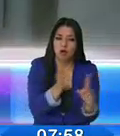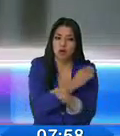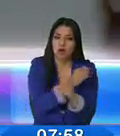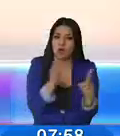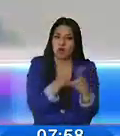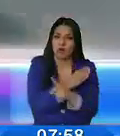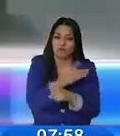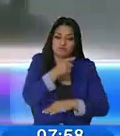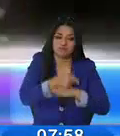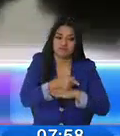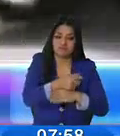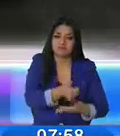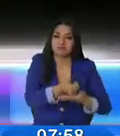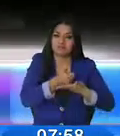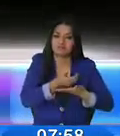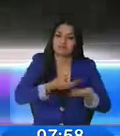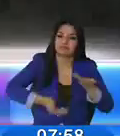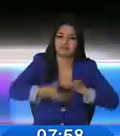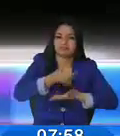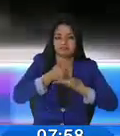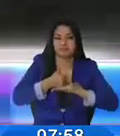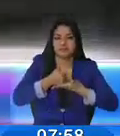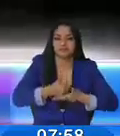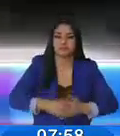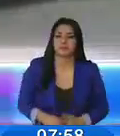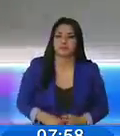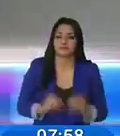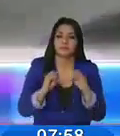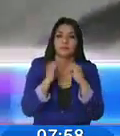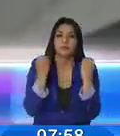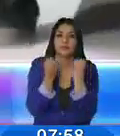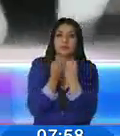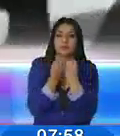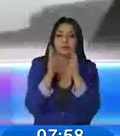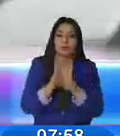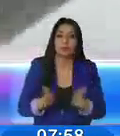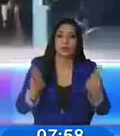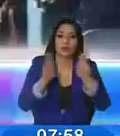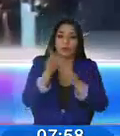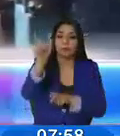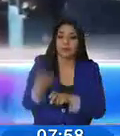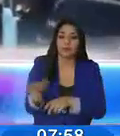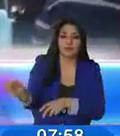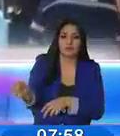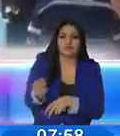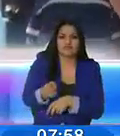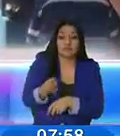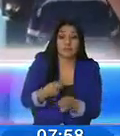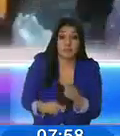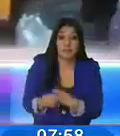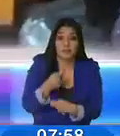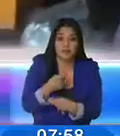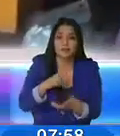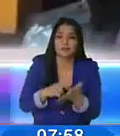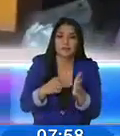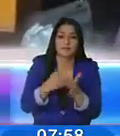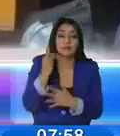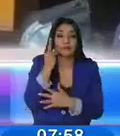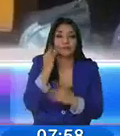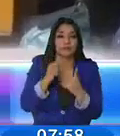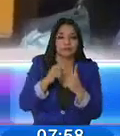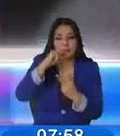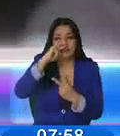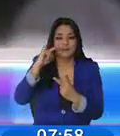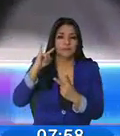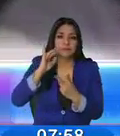un beneficio propio. Según la Organización de las Naciones Unidas, la trata de personas es un delito que explota a mujeres,